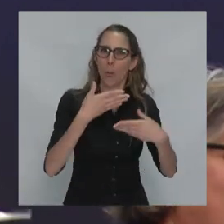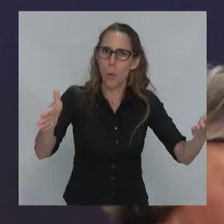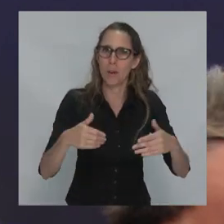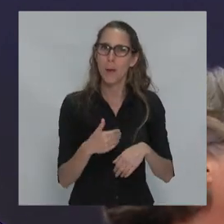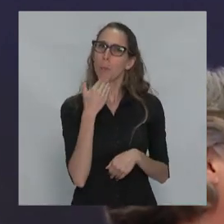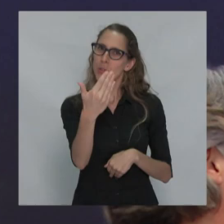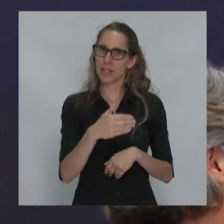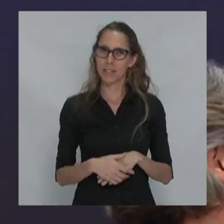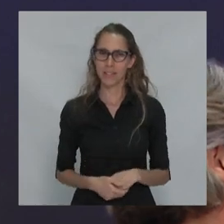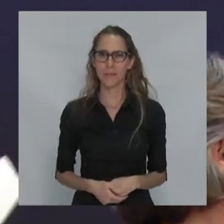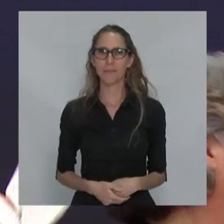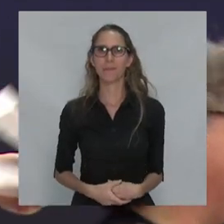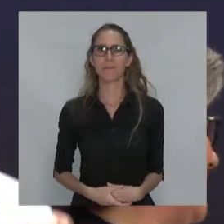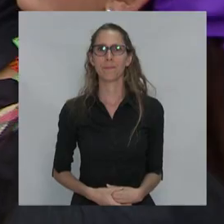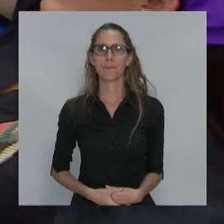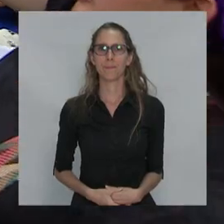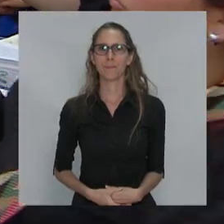gracias.